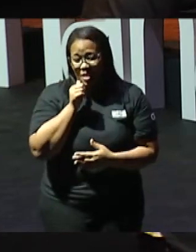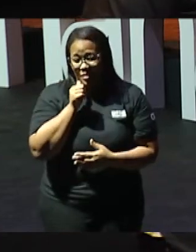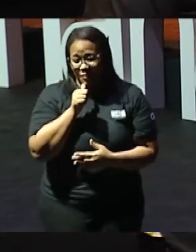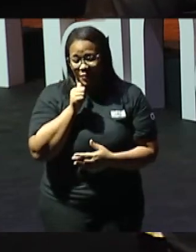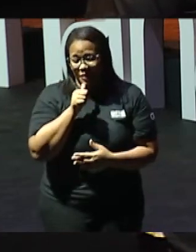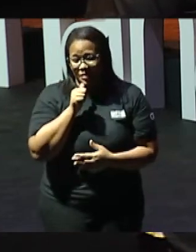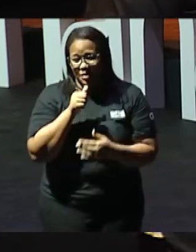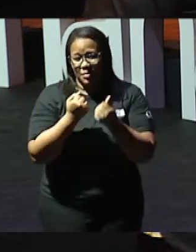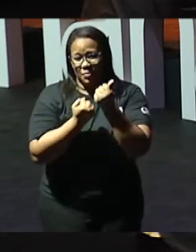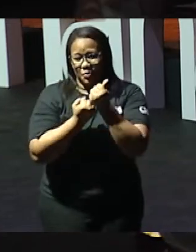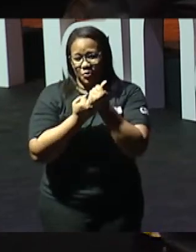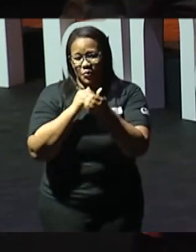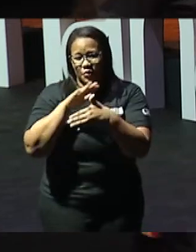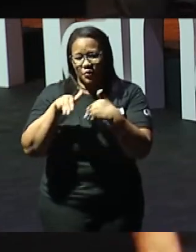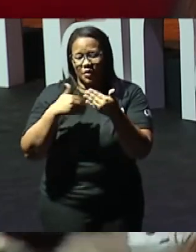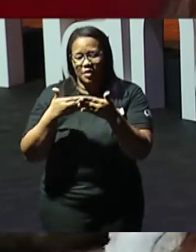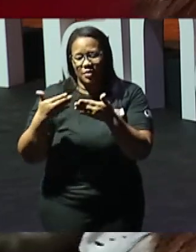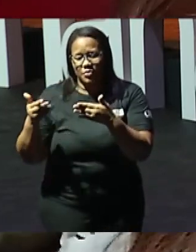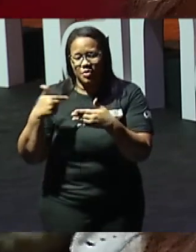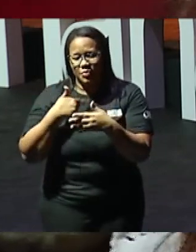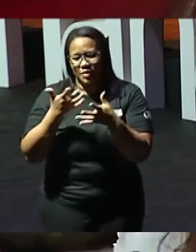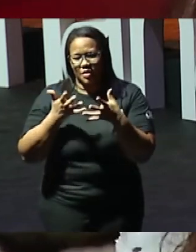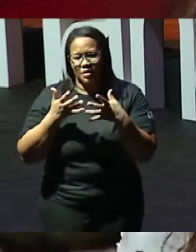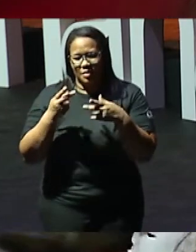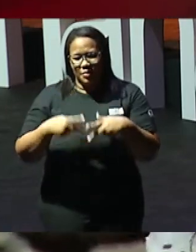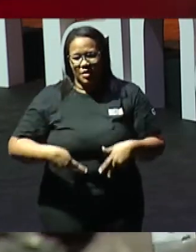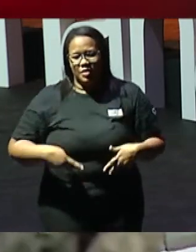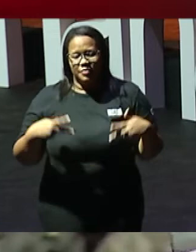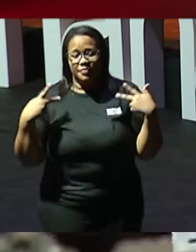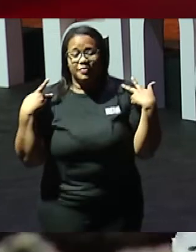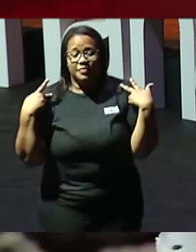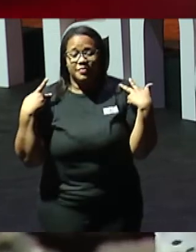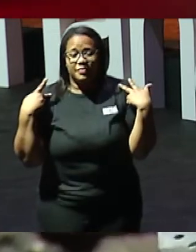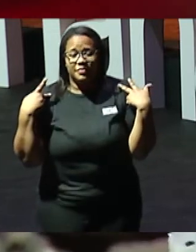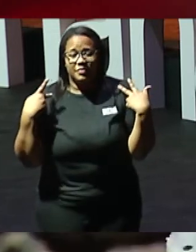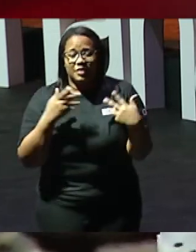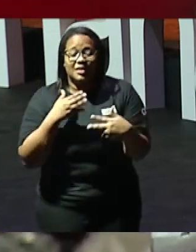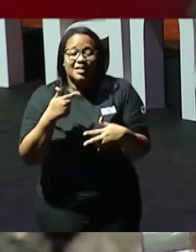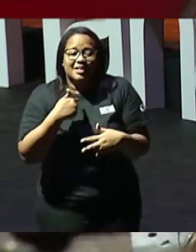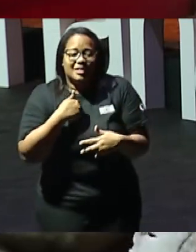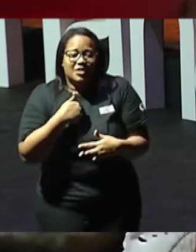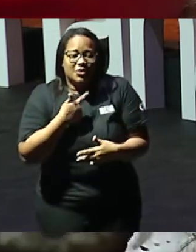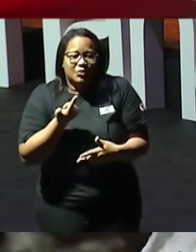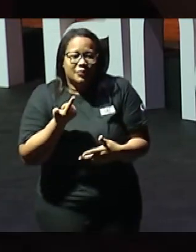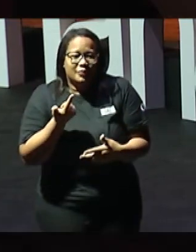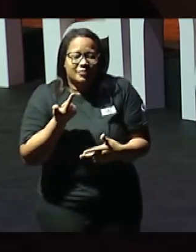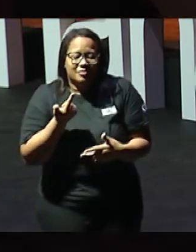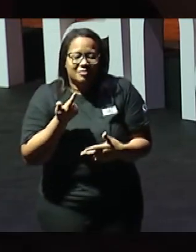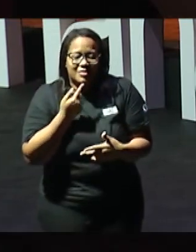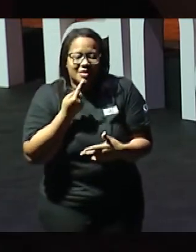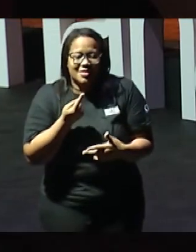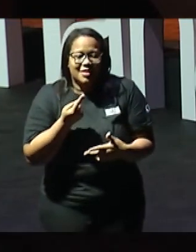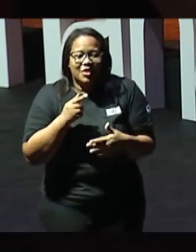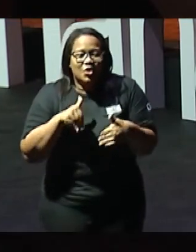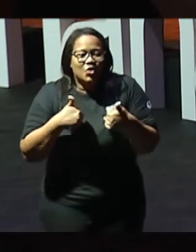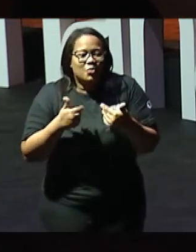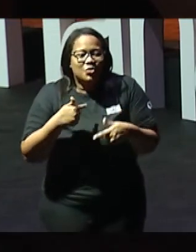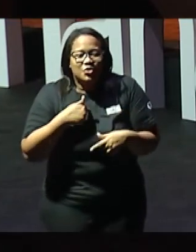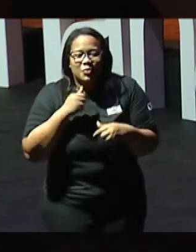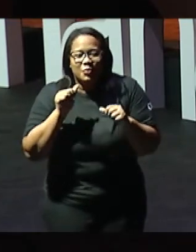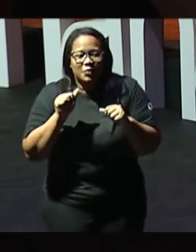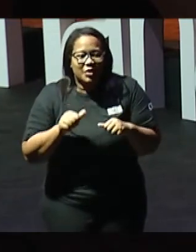quería hacer en la vida y yo decía como yo sigo esto como yo sigo